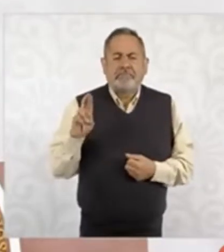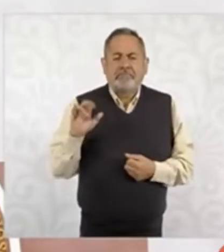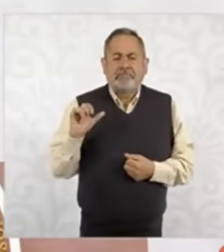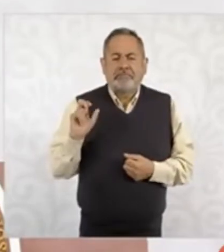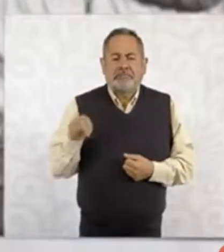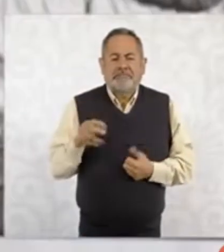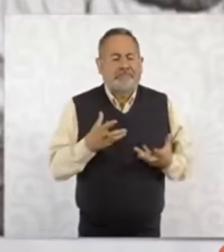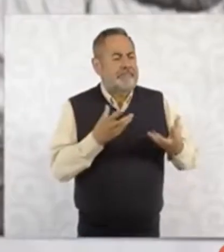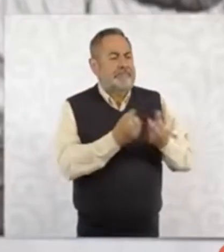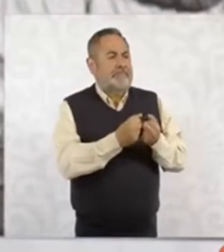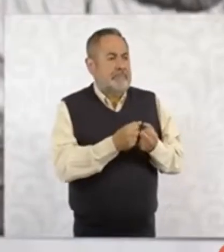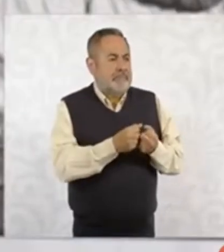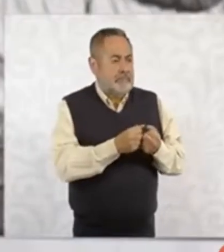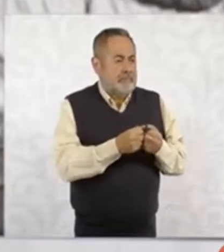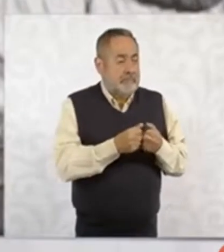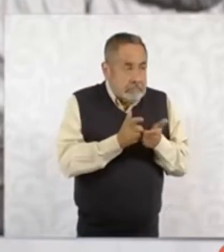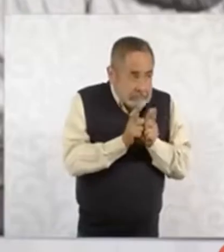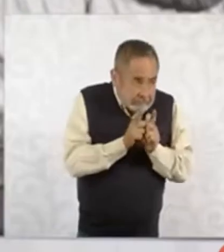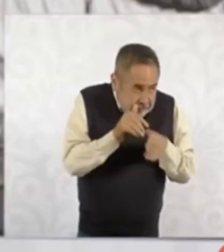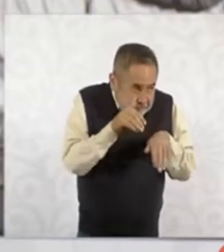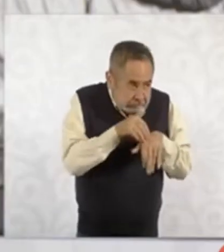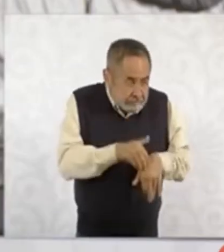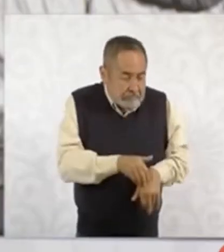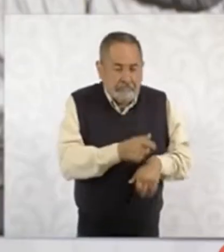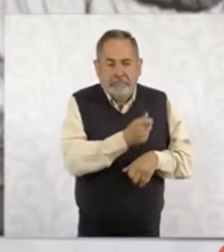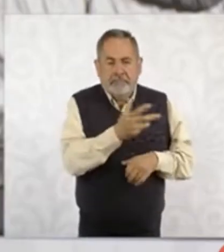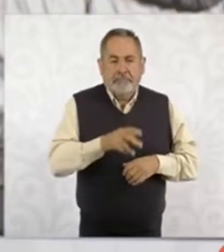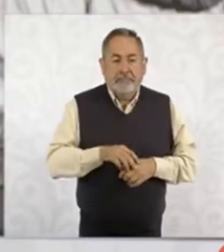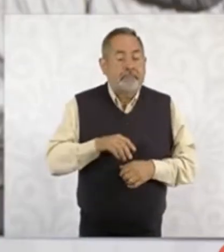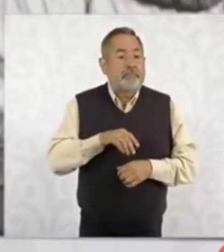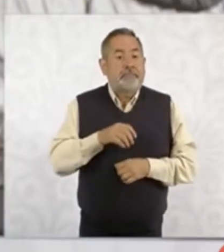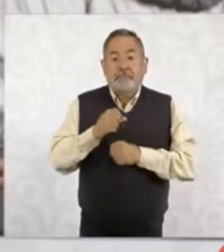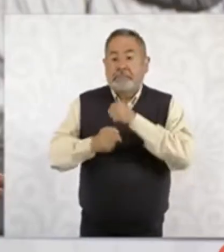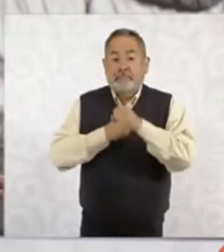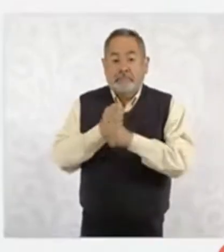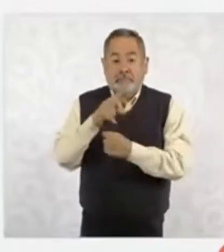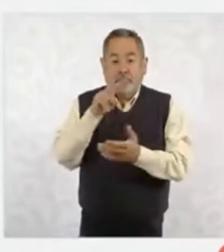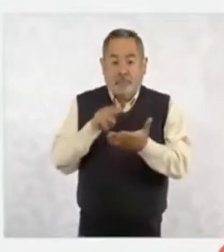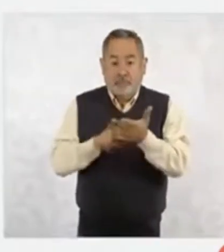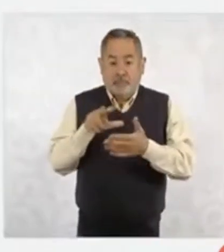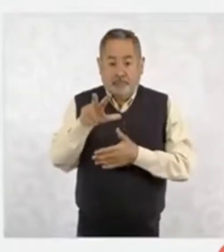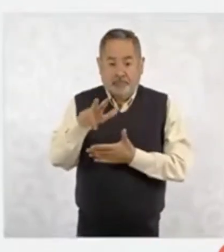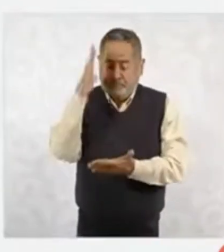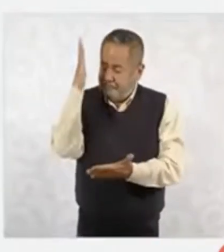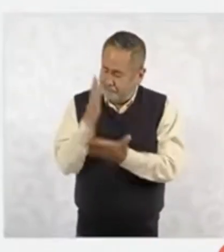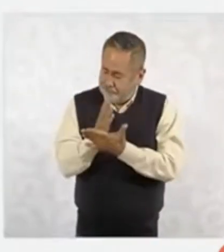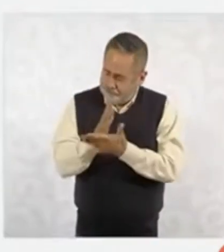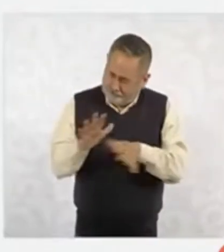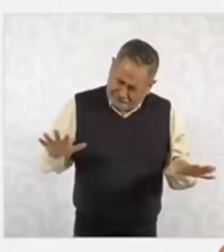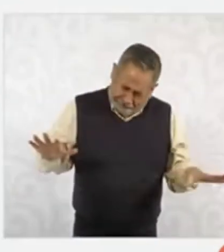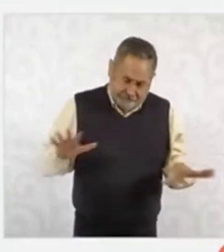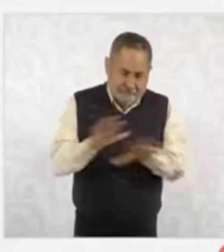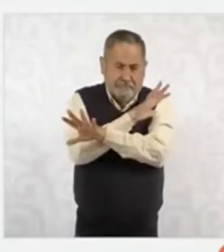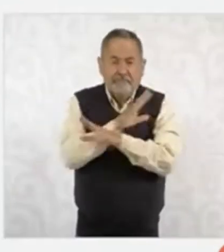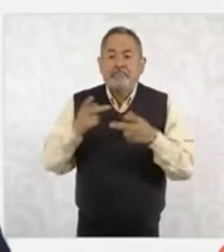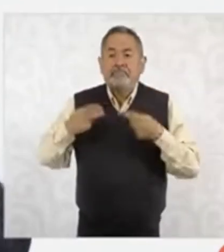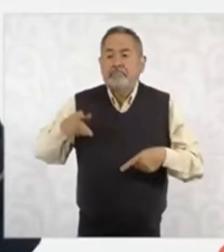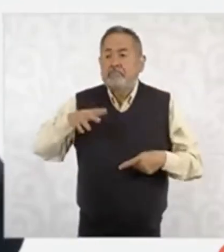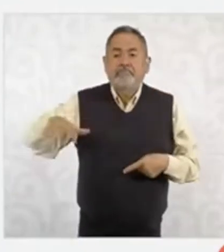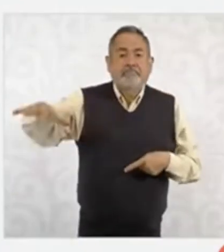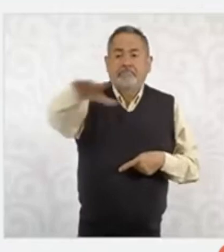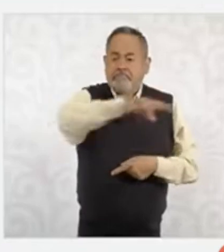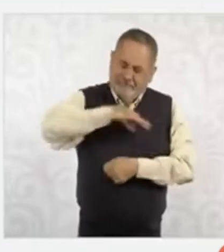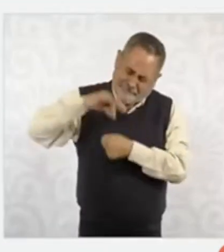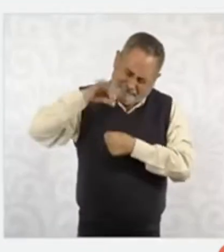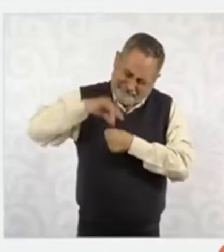Gobiernos que le servían a unos cuantos. En el 2018 el pueblo de México decidió cambiar el régimen de corrupción y privilegios y